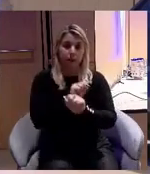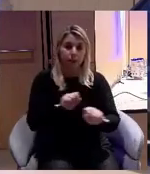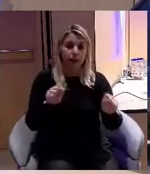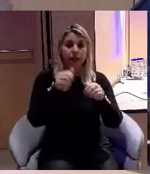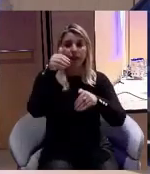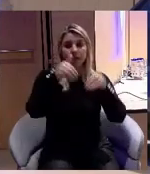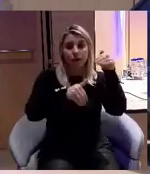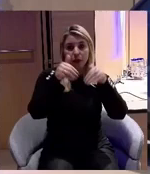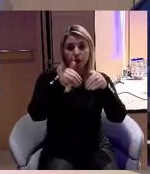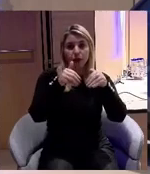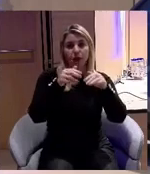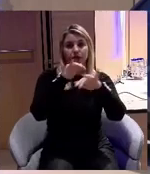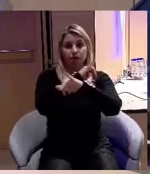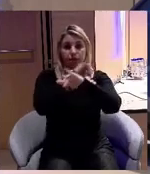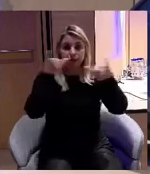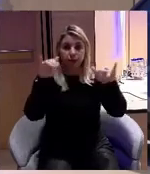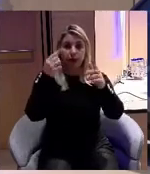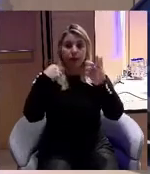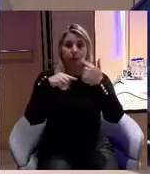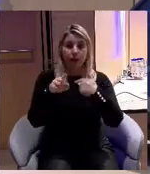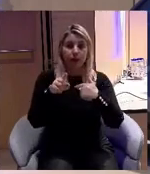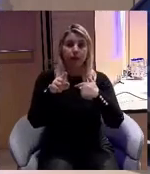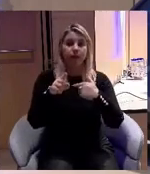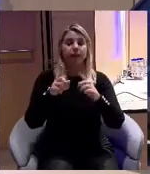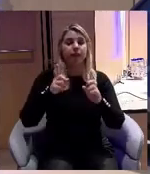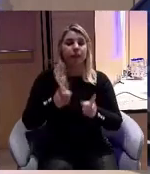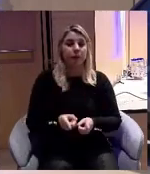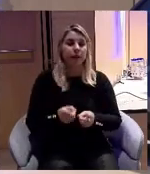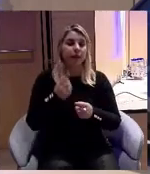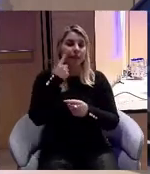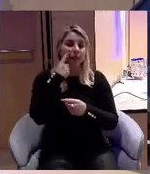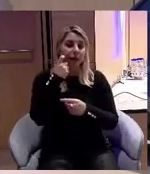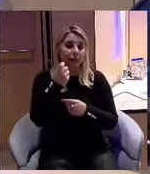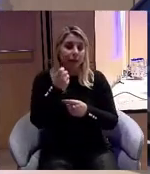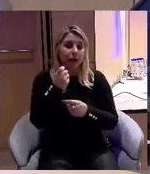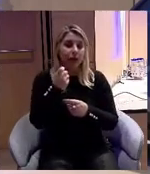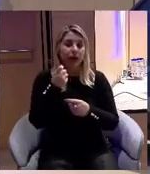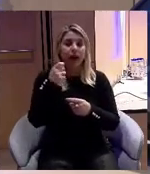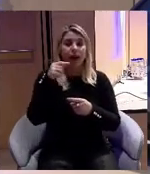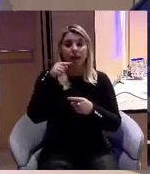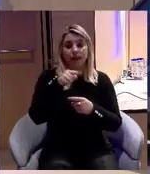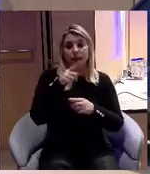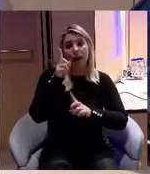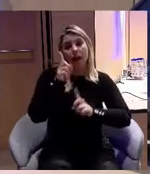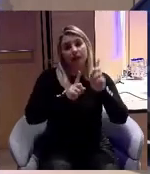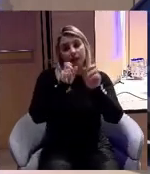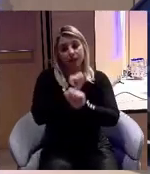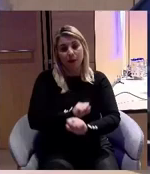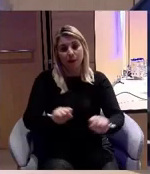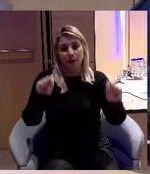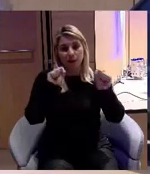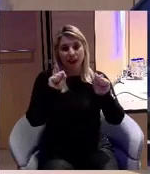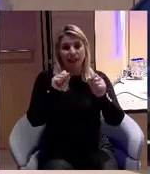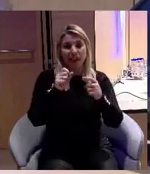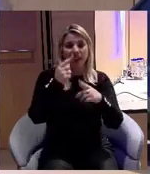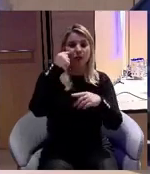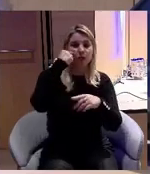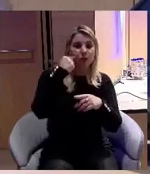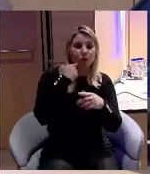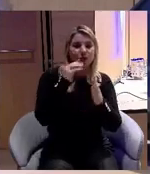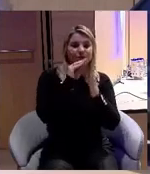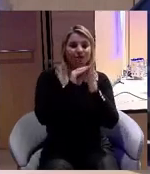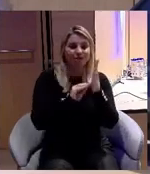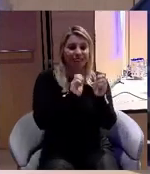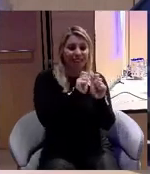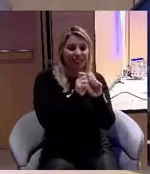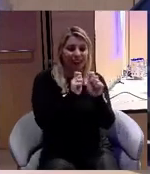costos de las campañas pero también vemos que eso muchas veces se maquilla o existen